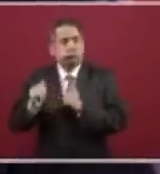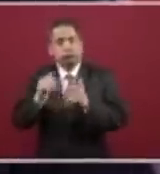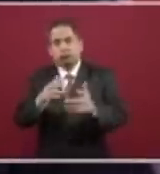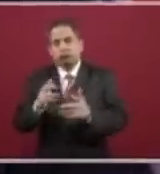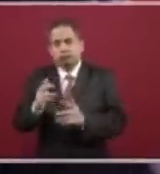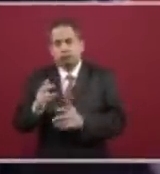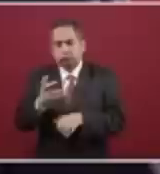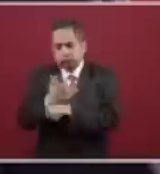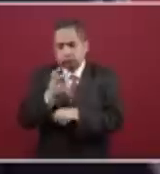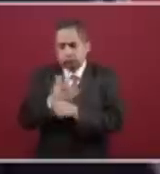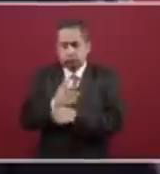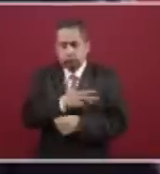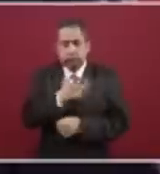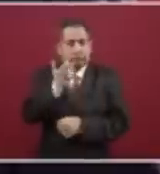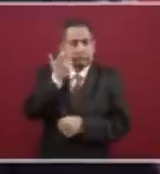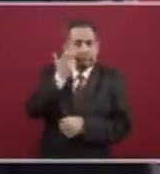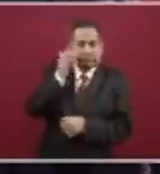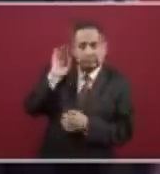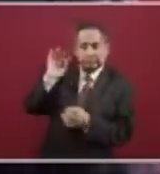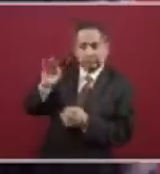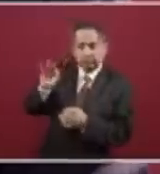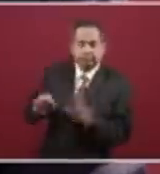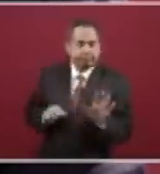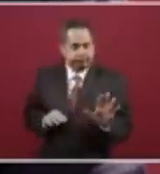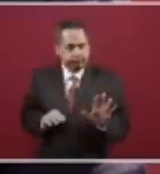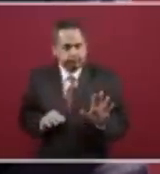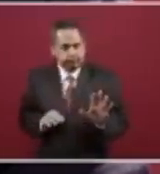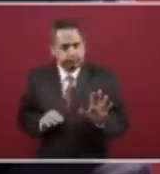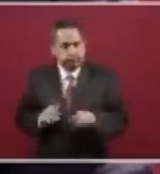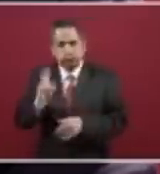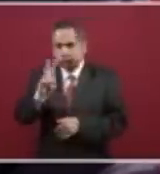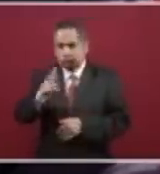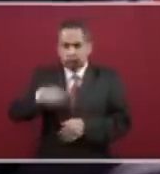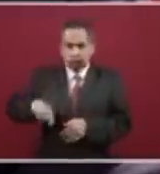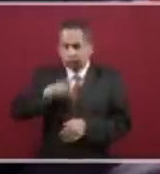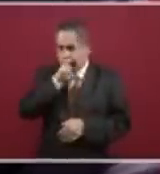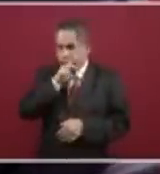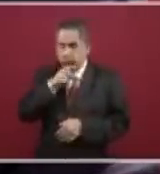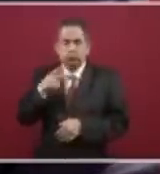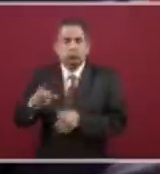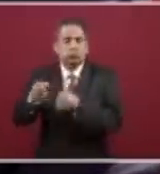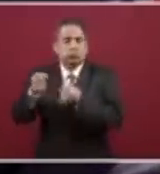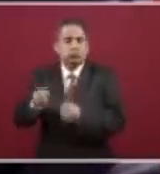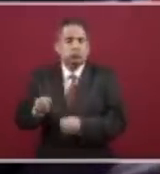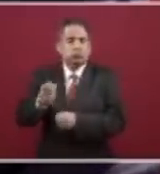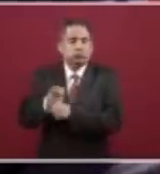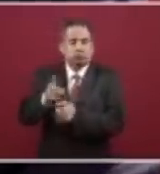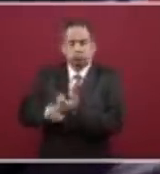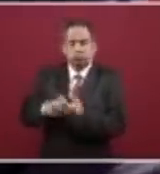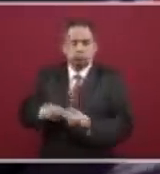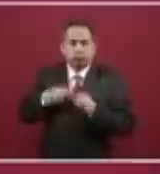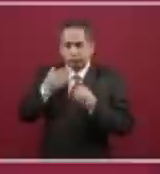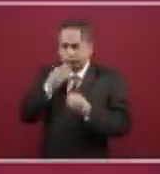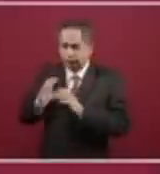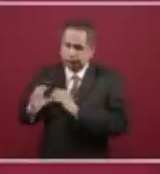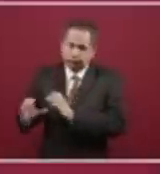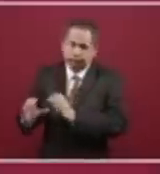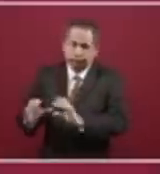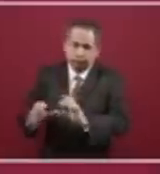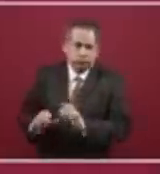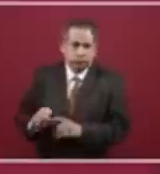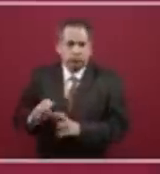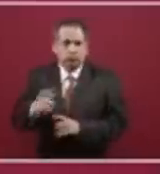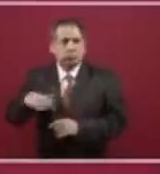ir a eeuu a nosotros nos preocupa mucho la seguridad de los migrantes no queremos